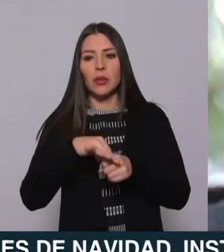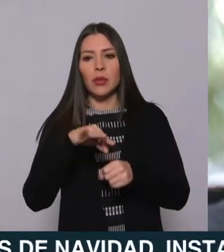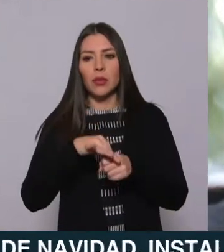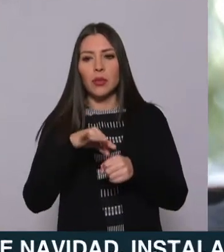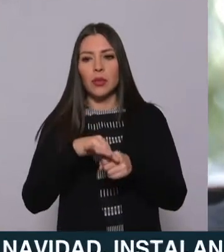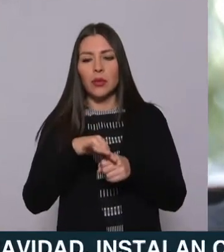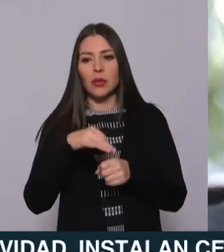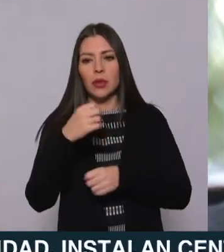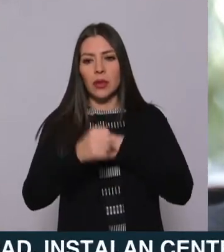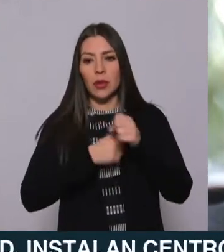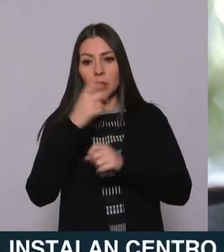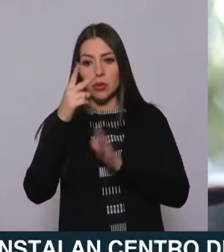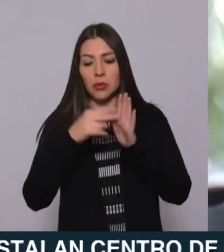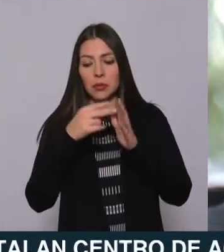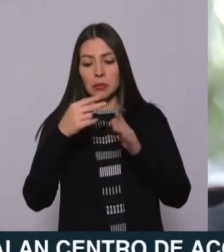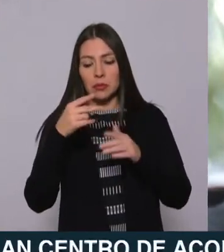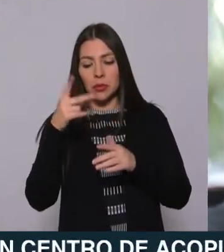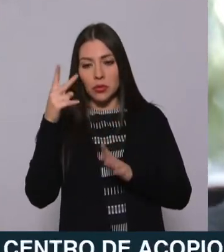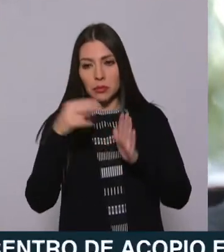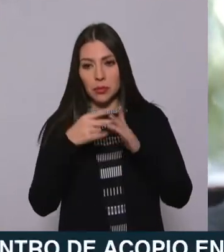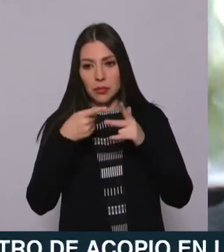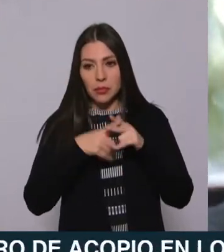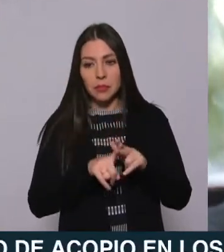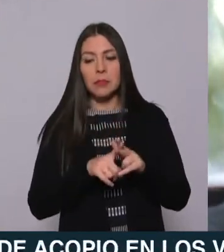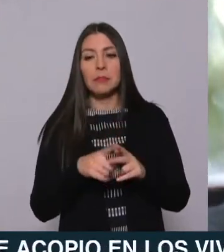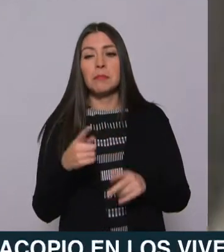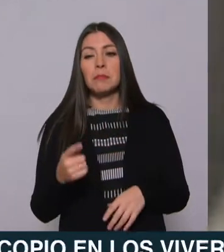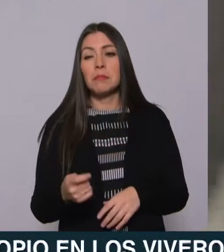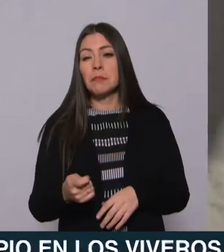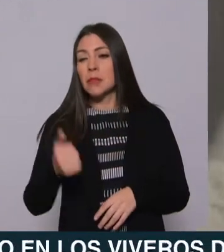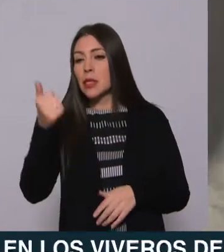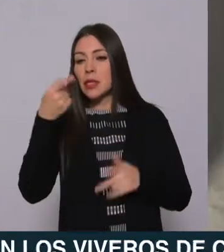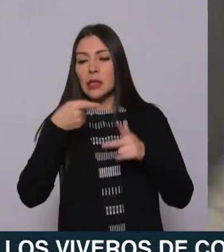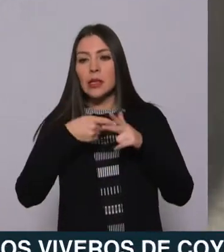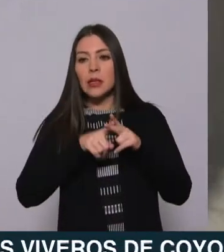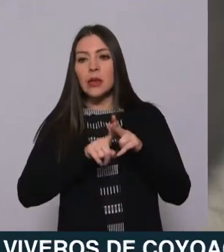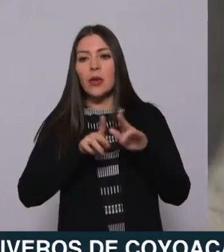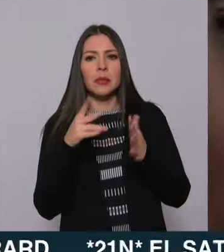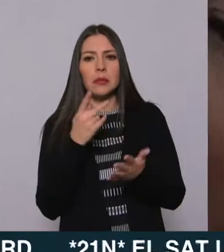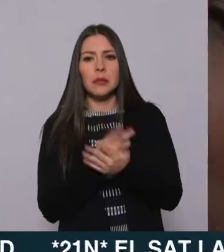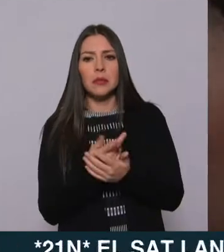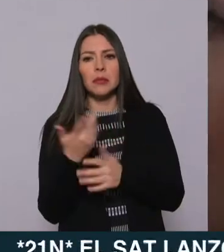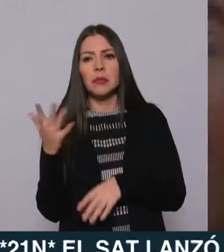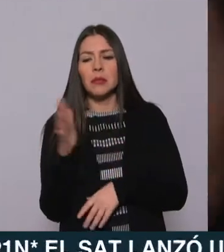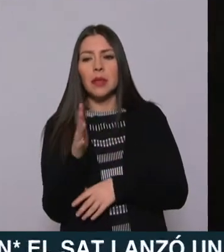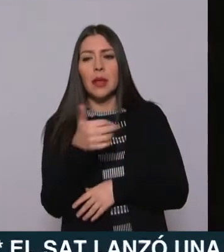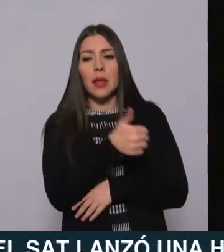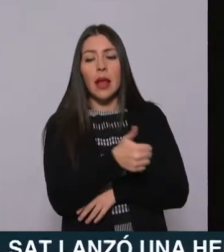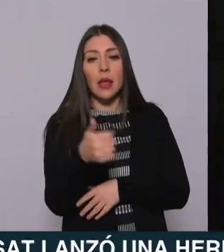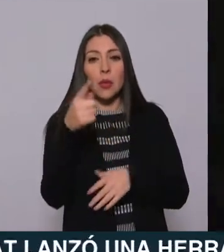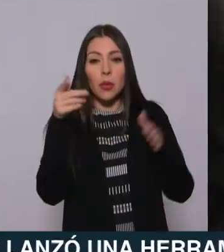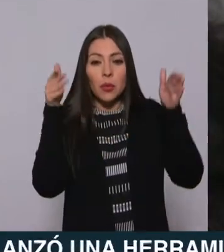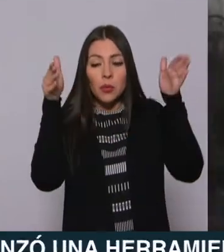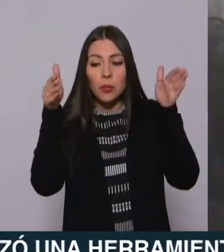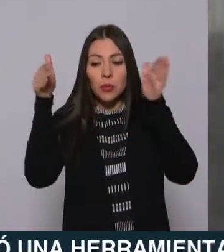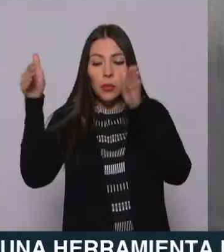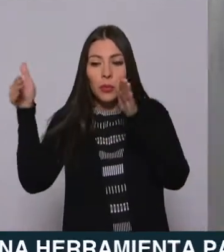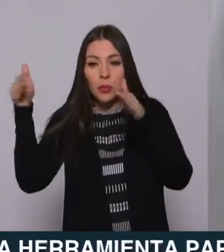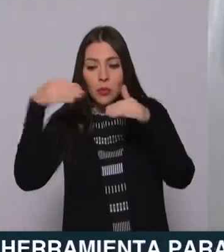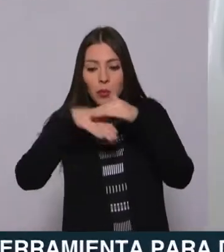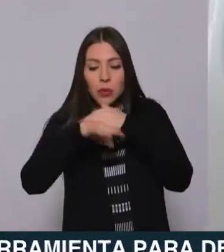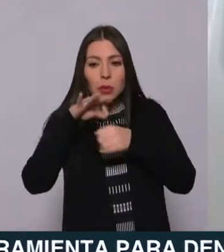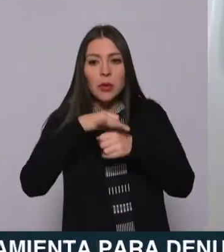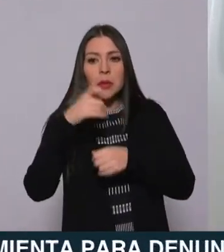no se utilizará papel, urnas plásticas ni crayones para marcar las boletas. Se trata de la primera vez que se pone en marcha, luego de